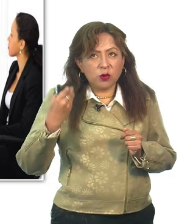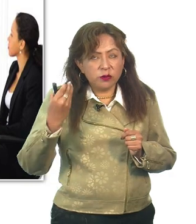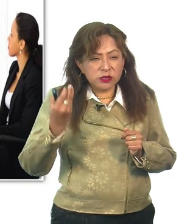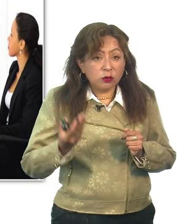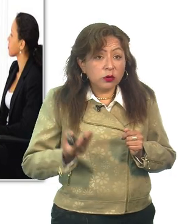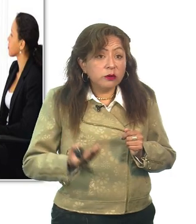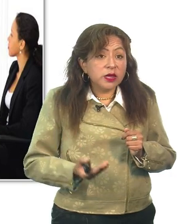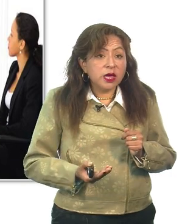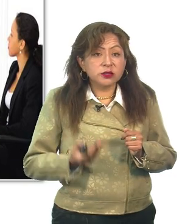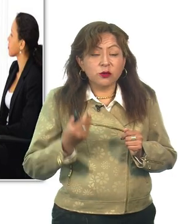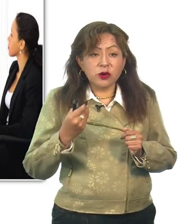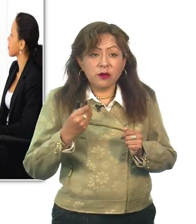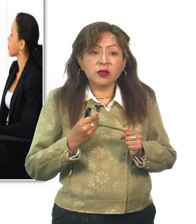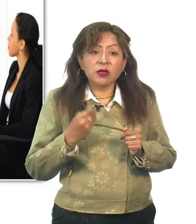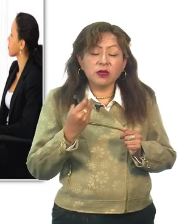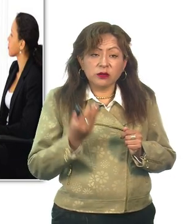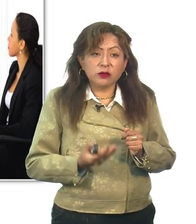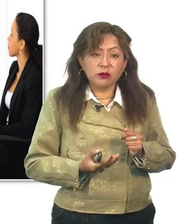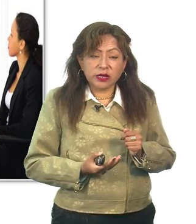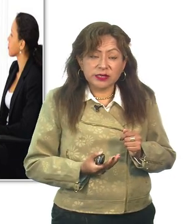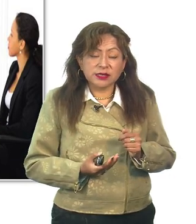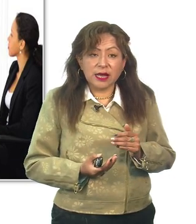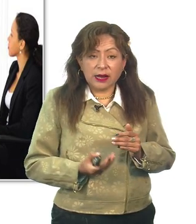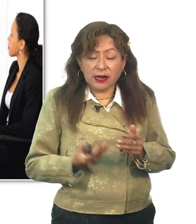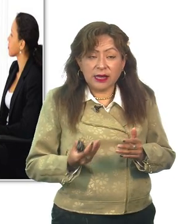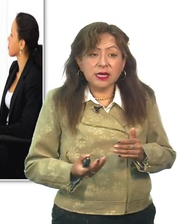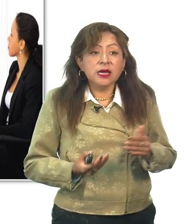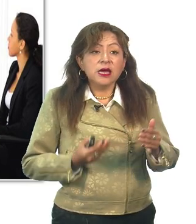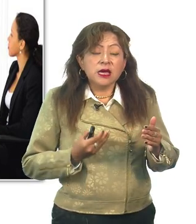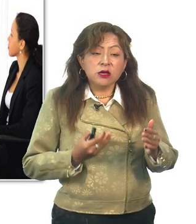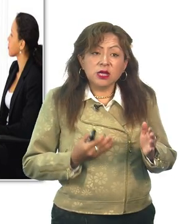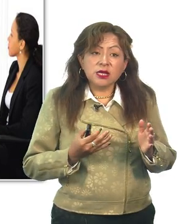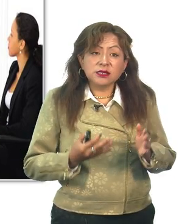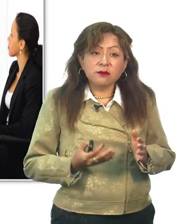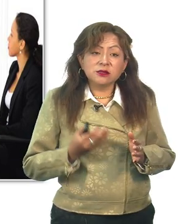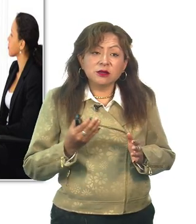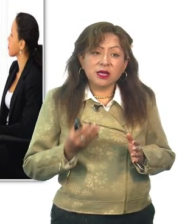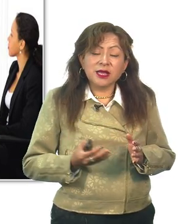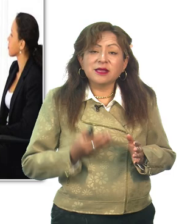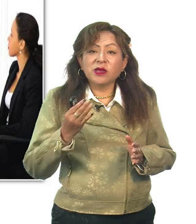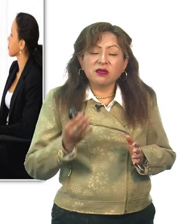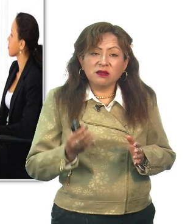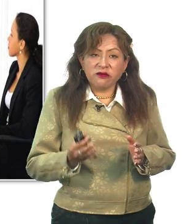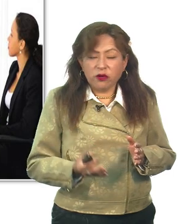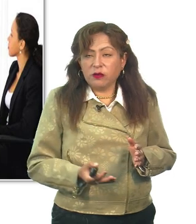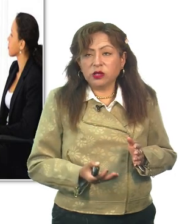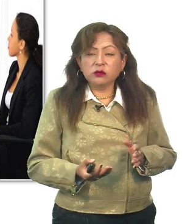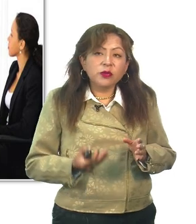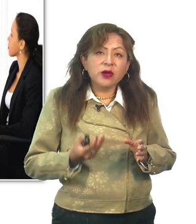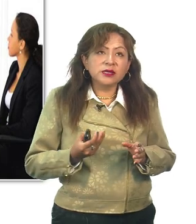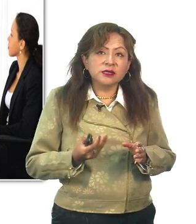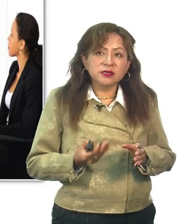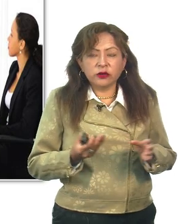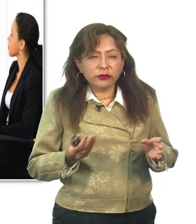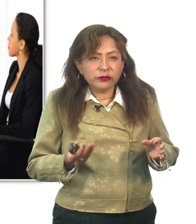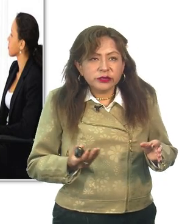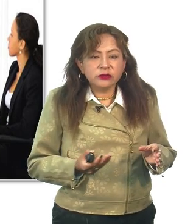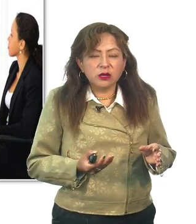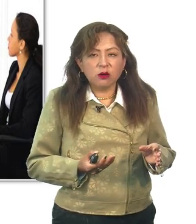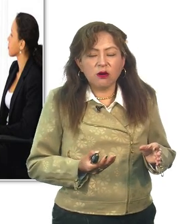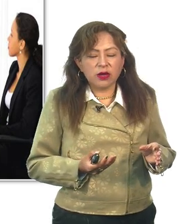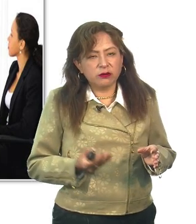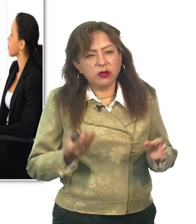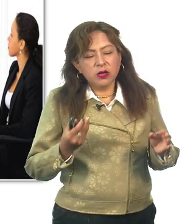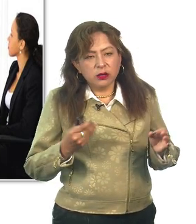y hemos visto algunos videos seguramente dentro de lo que es la clase, y ustedes han visto que netamente te informa. Tú no puedes decir, yo no estoy